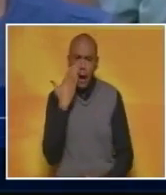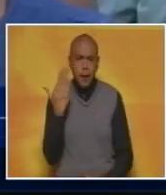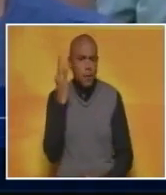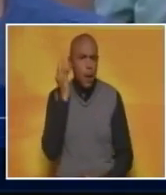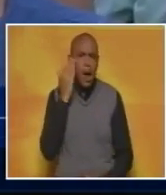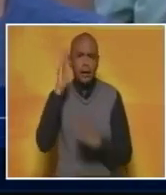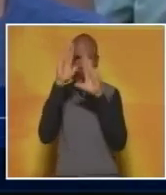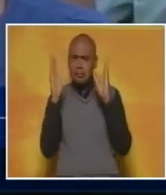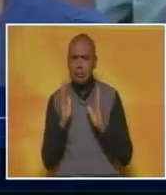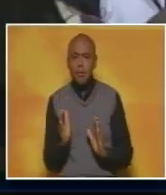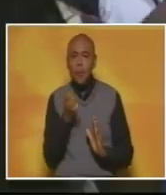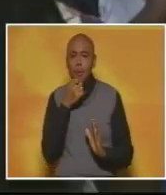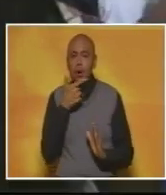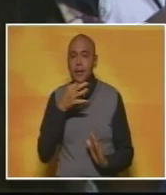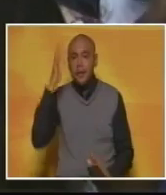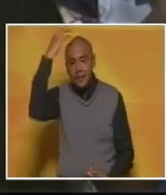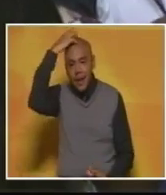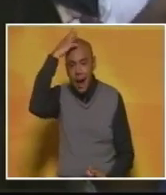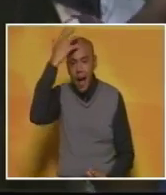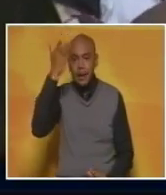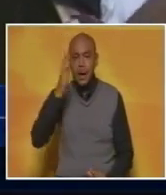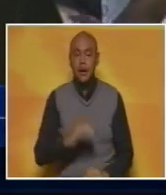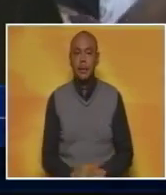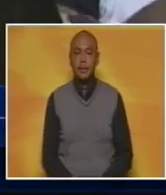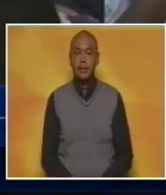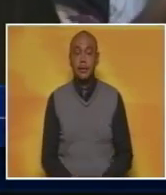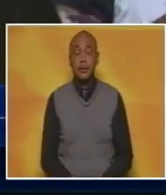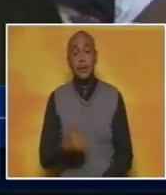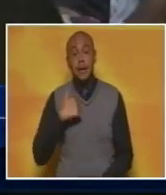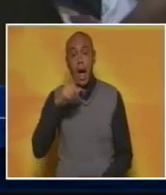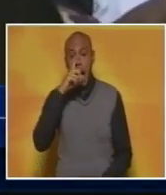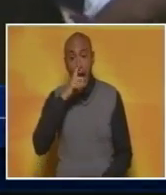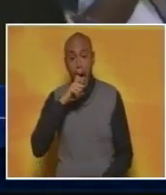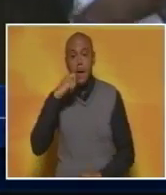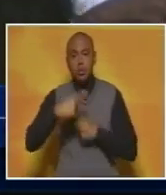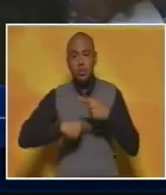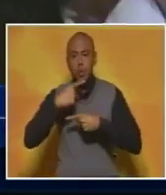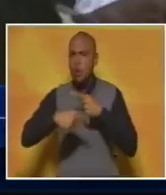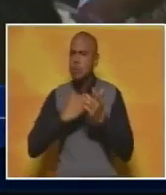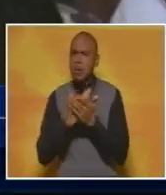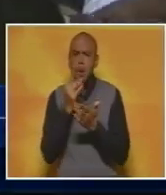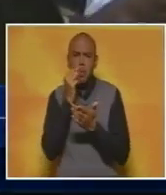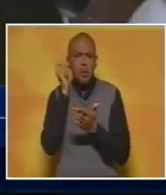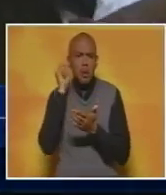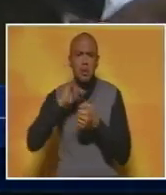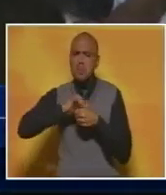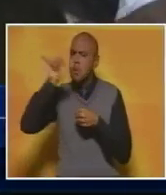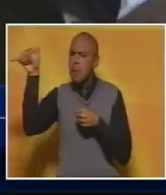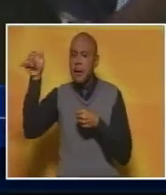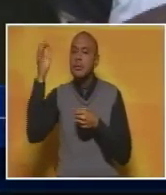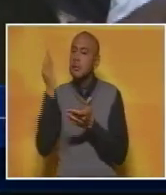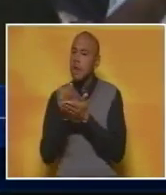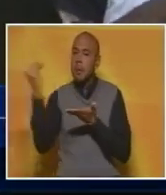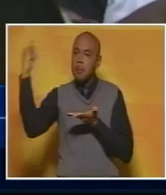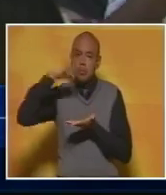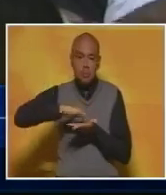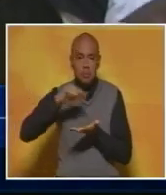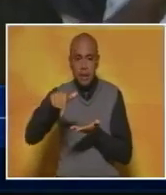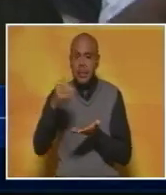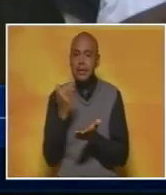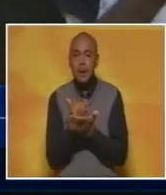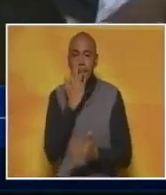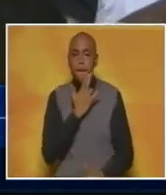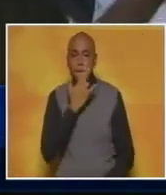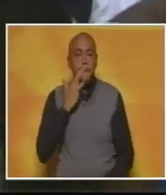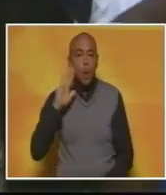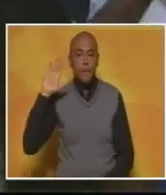que es la reina de nosotros. Yo veo que todos los años, aunque la gente se haya ido del país, siempre igualito la gente está aquí, pagándole la promesa que